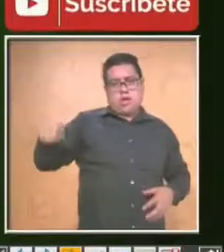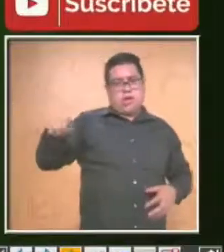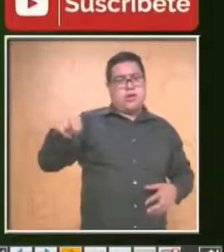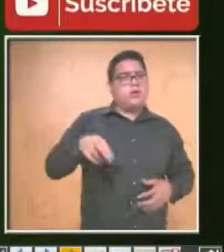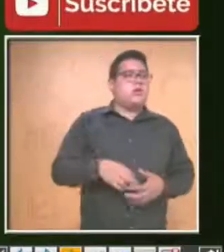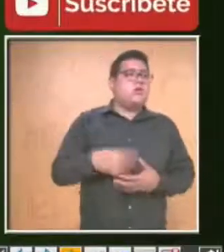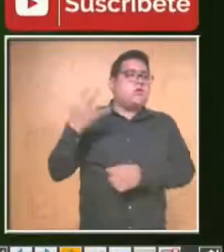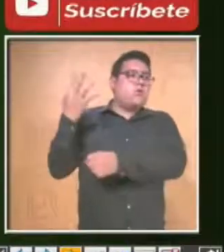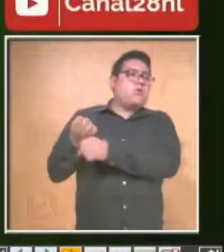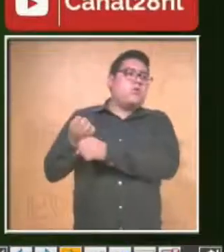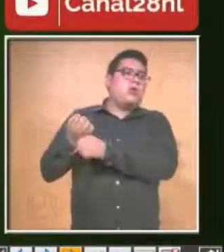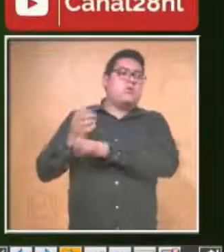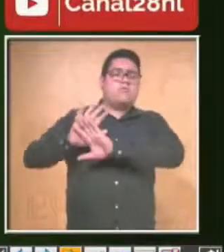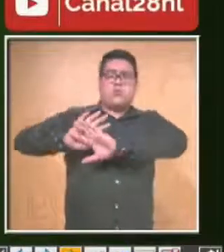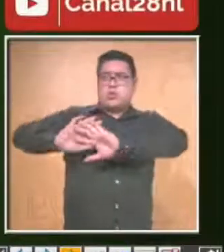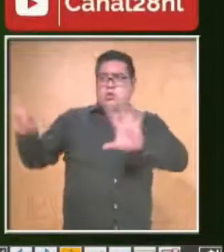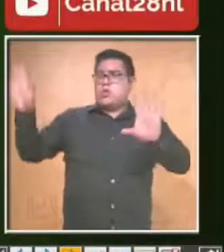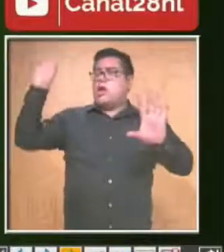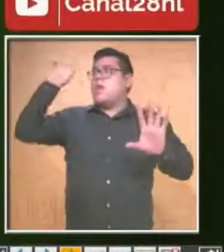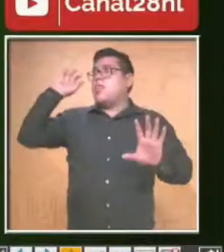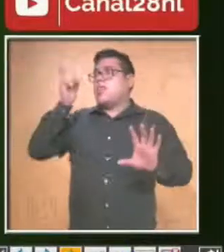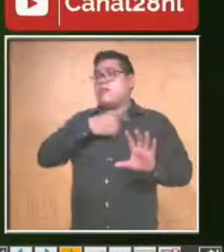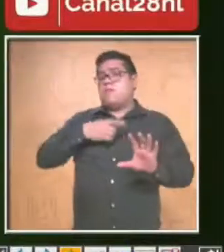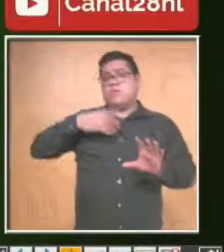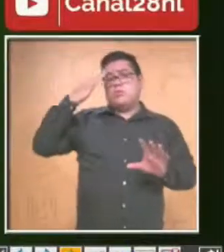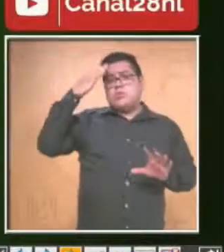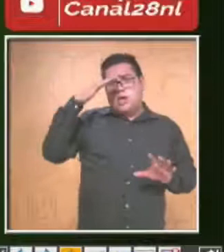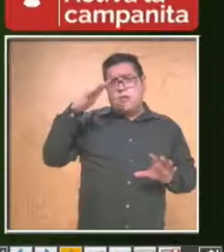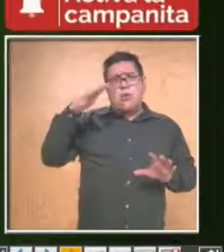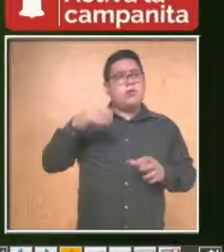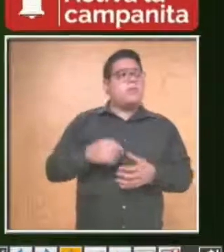tanto, podríamos hablar de